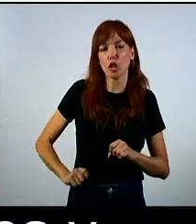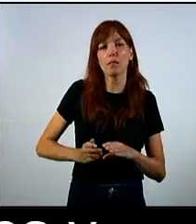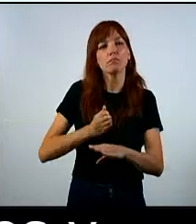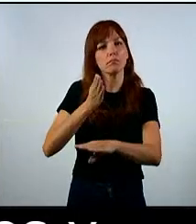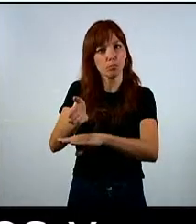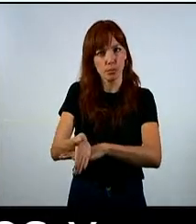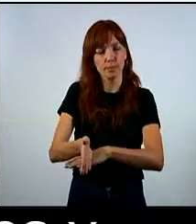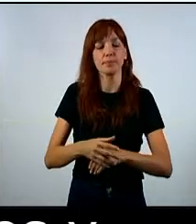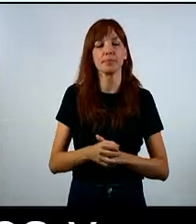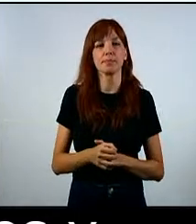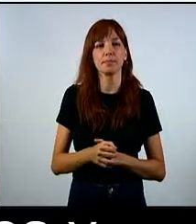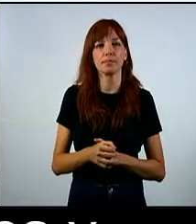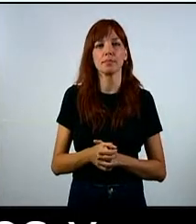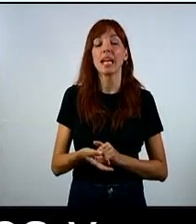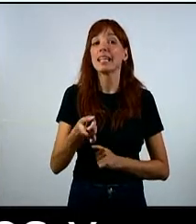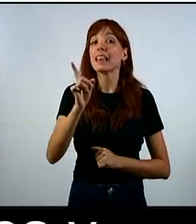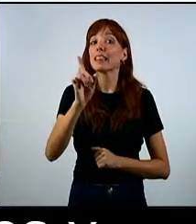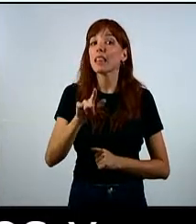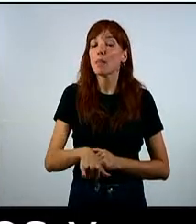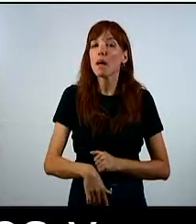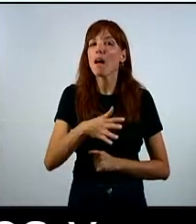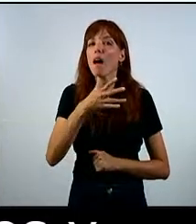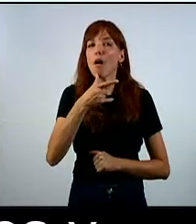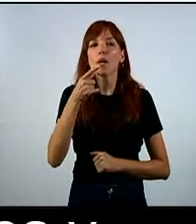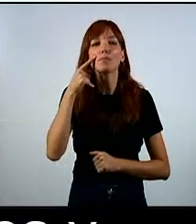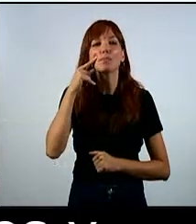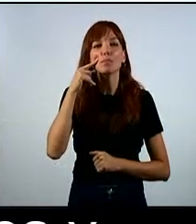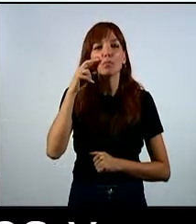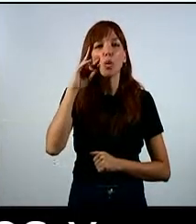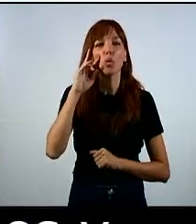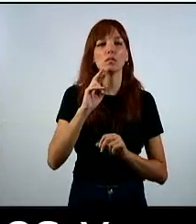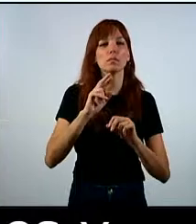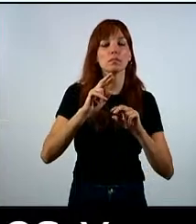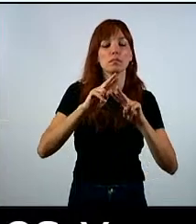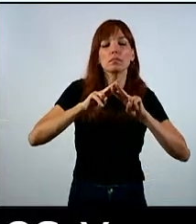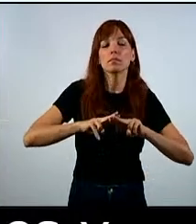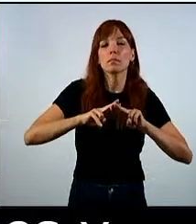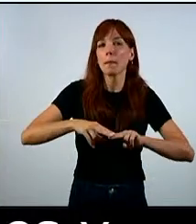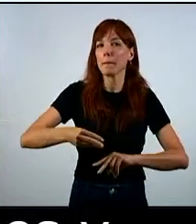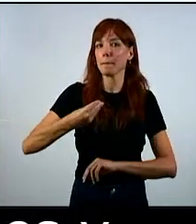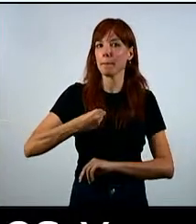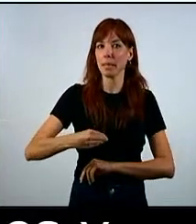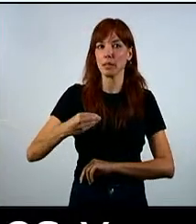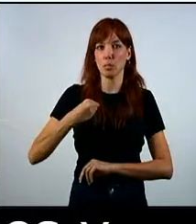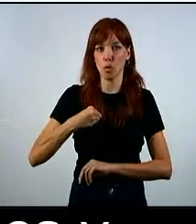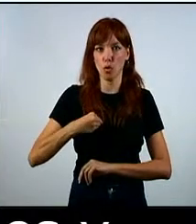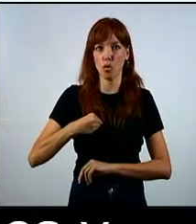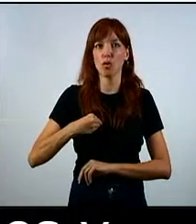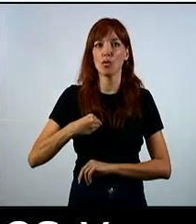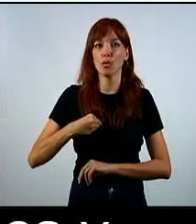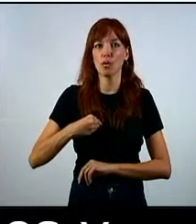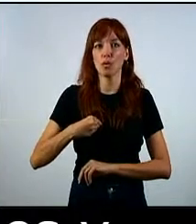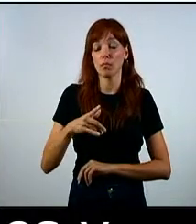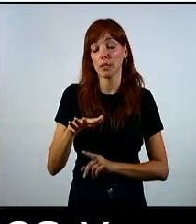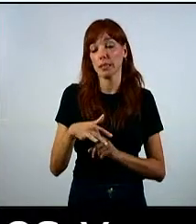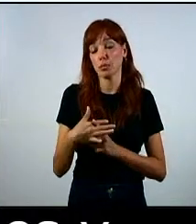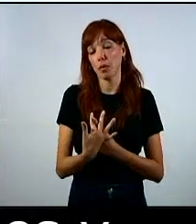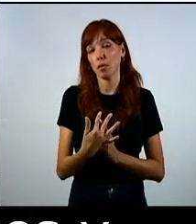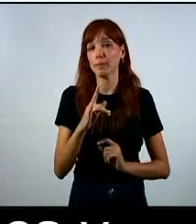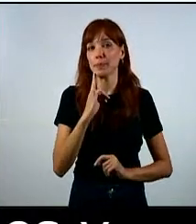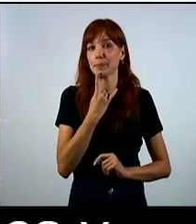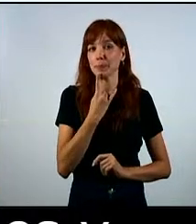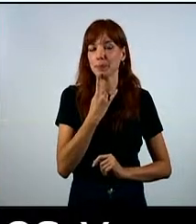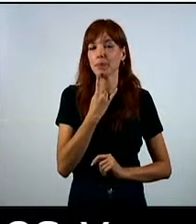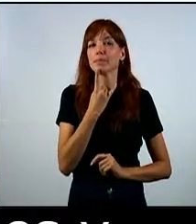Fundación Márgenes y Vínculos, que está especializada en este tipo de desgraciados sucesos